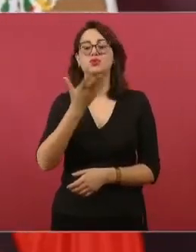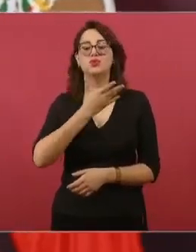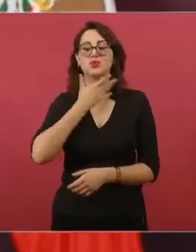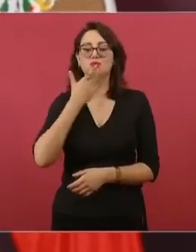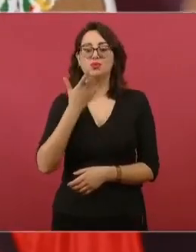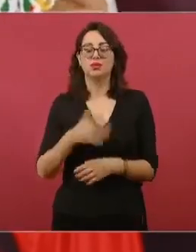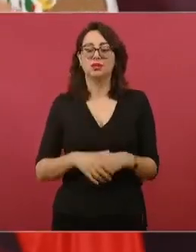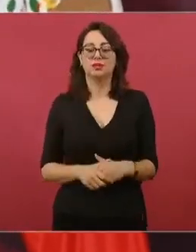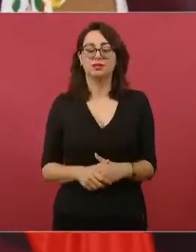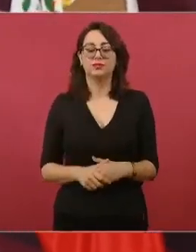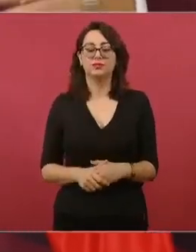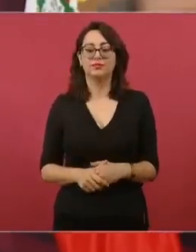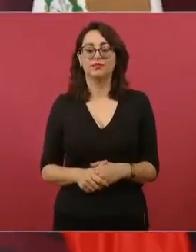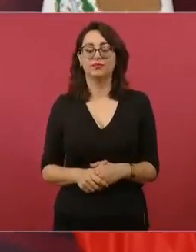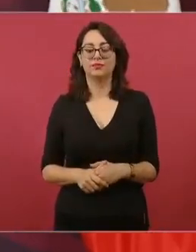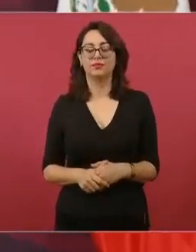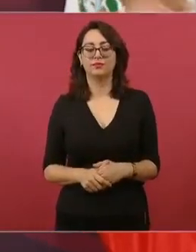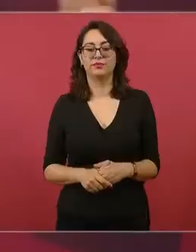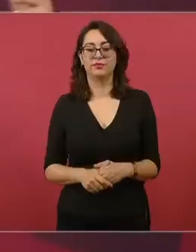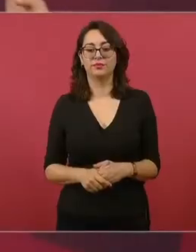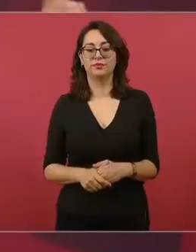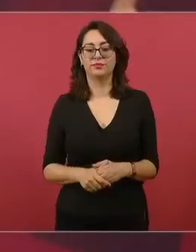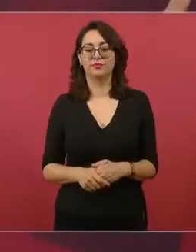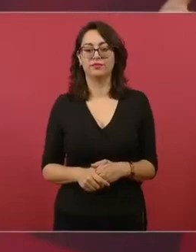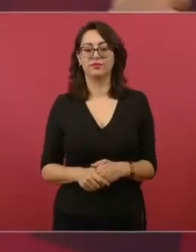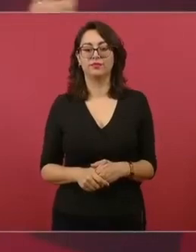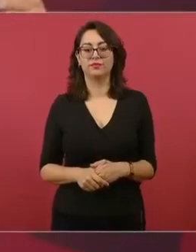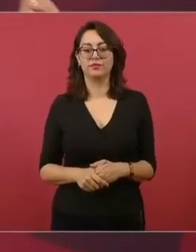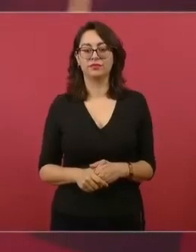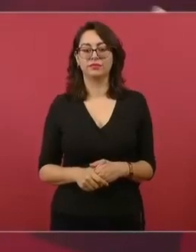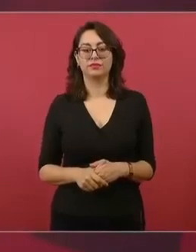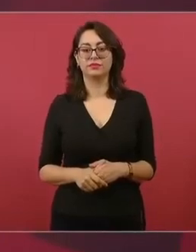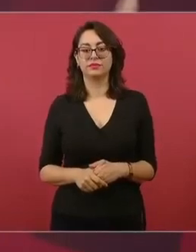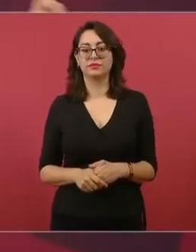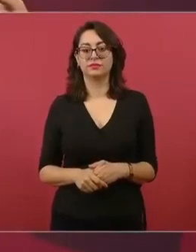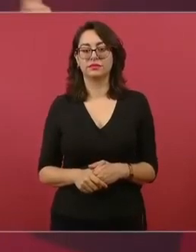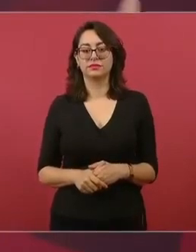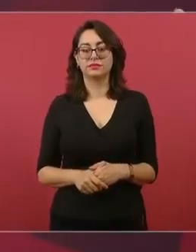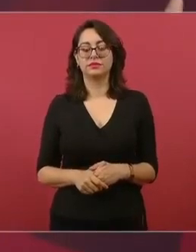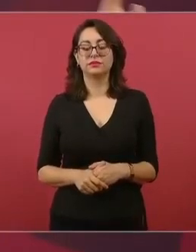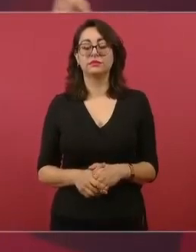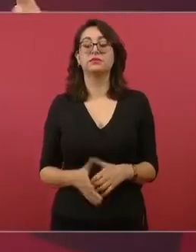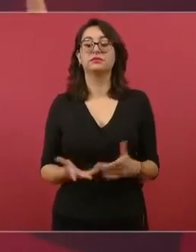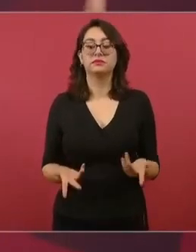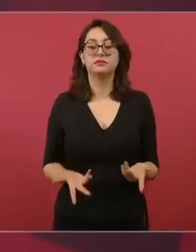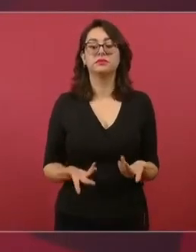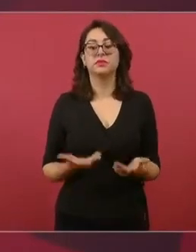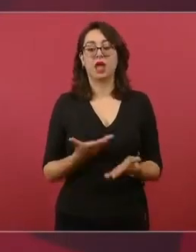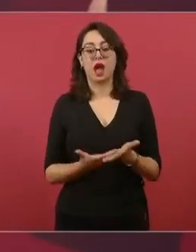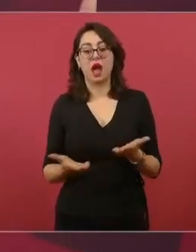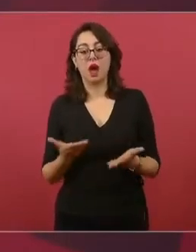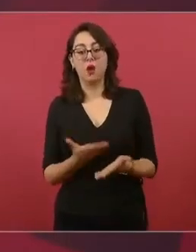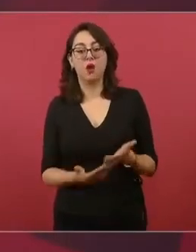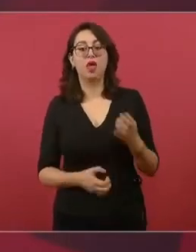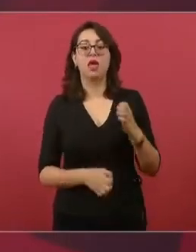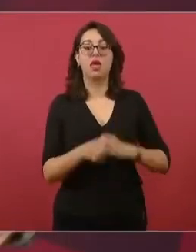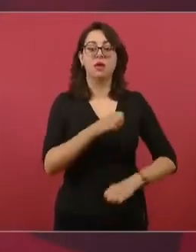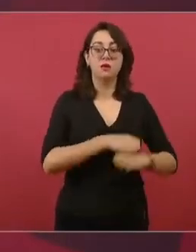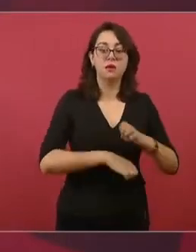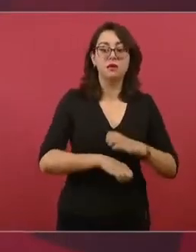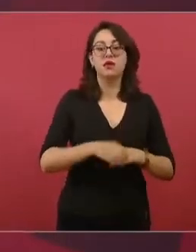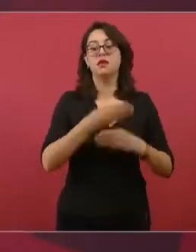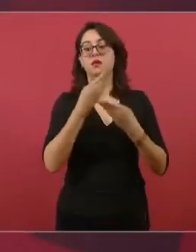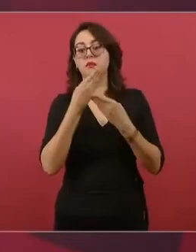Entonces, hablando pues con empresarios, banqueros, con todos,